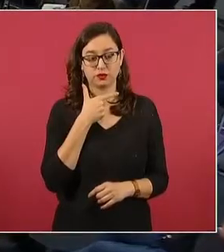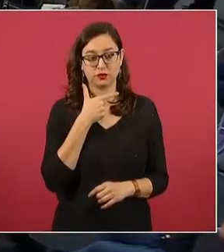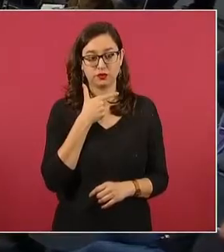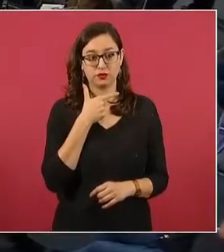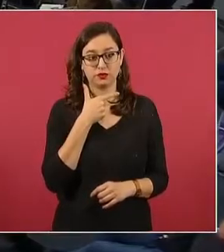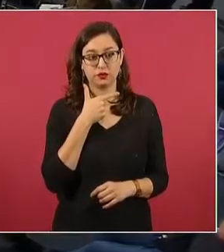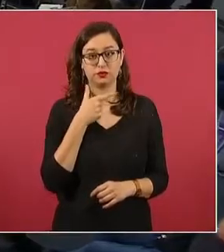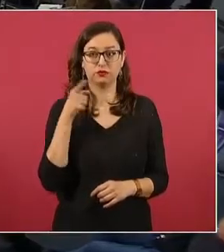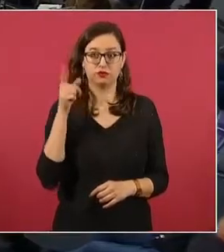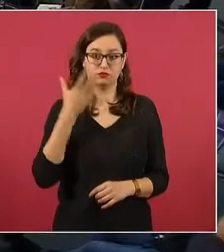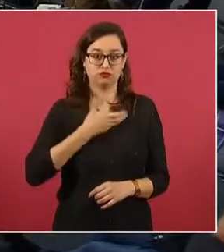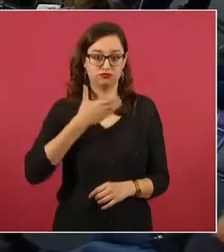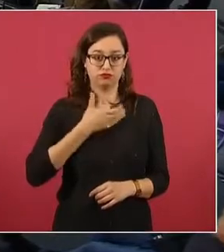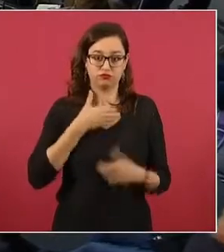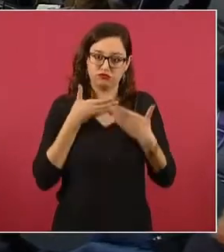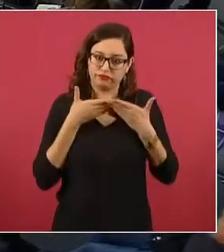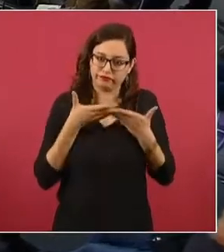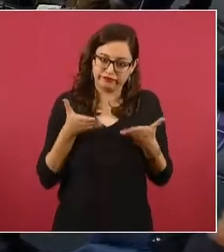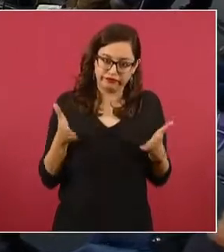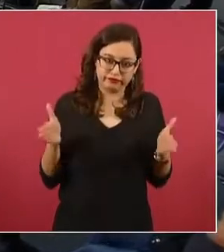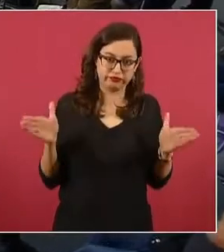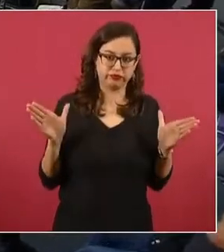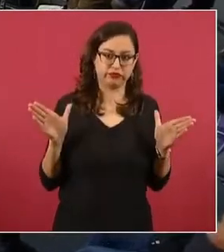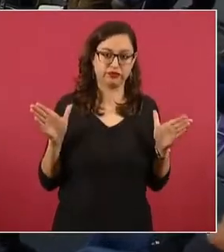se abre la plaza.